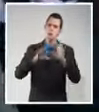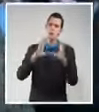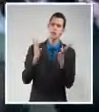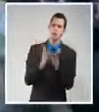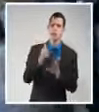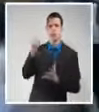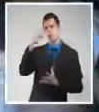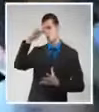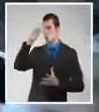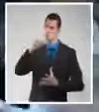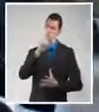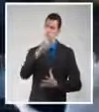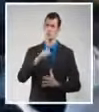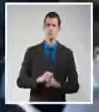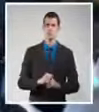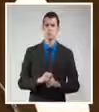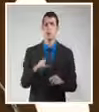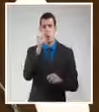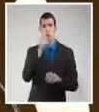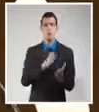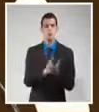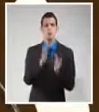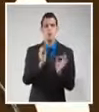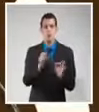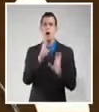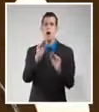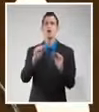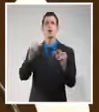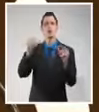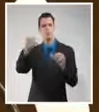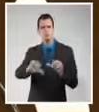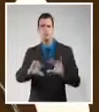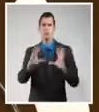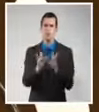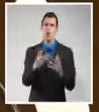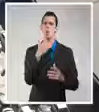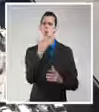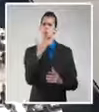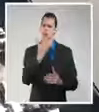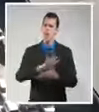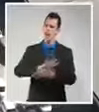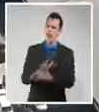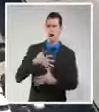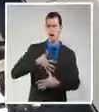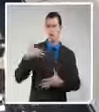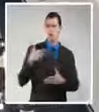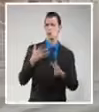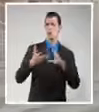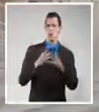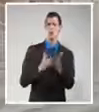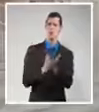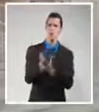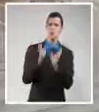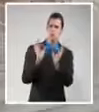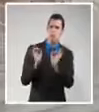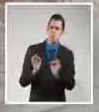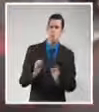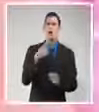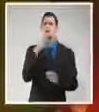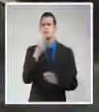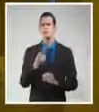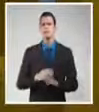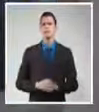sistema socialista y la satanización de la Policía Nacional Revolucionaria, en total coherencia con los procedimientos aprendidos